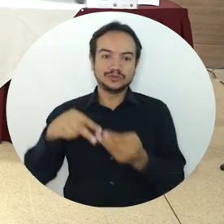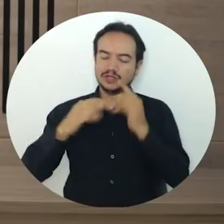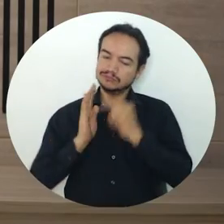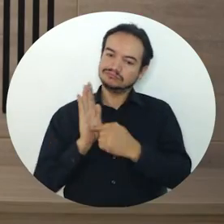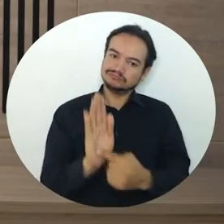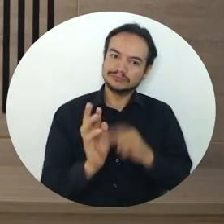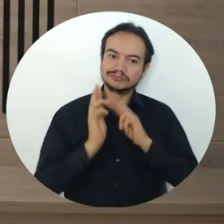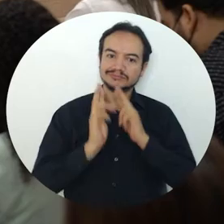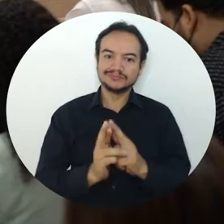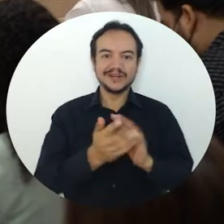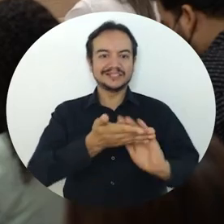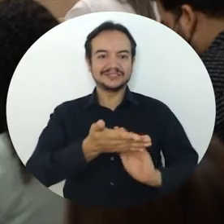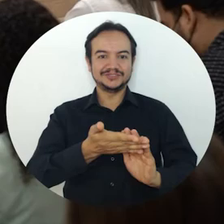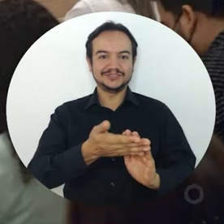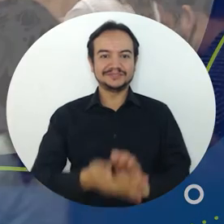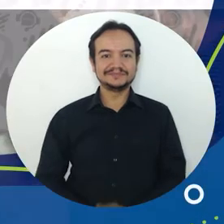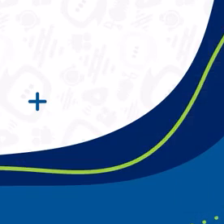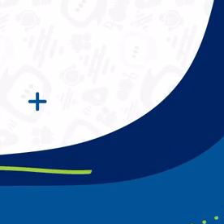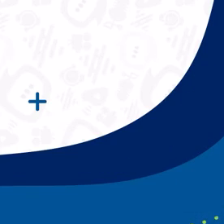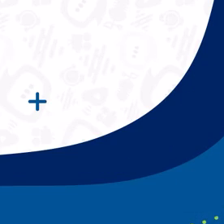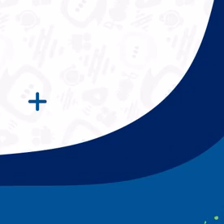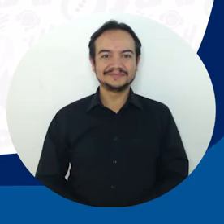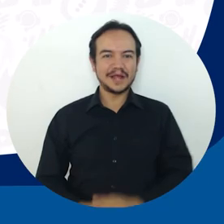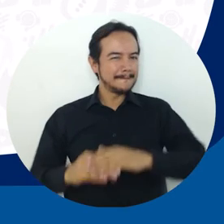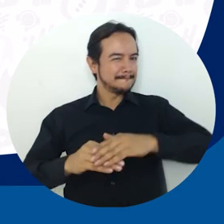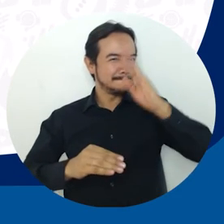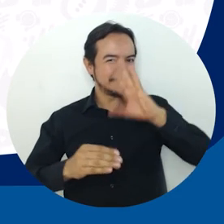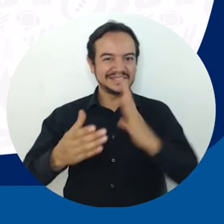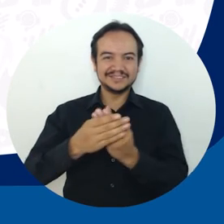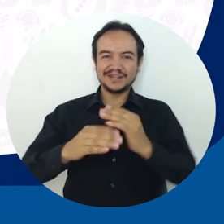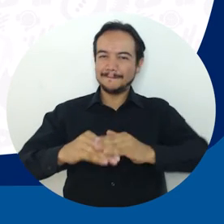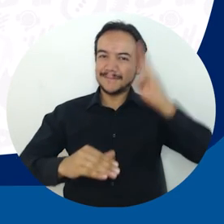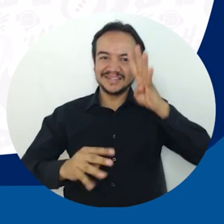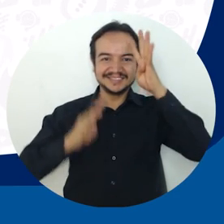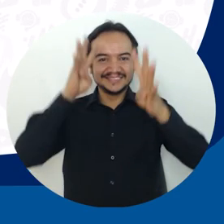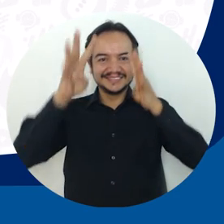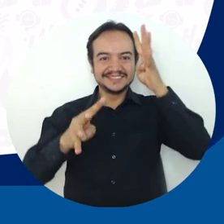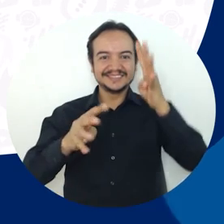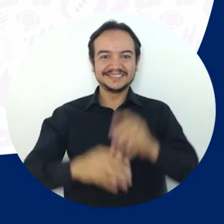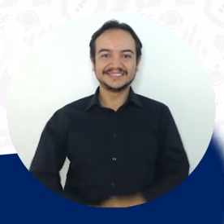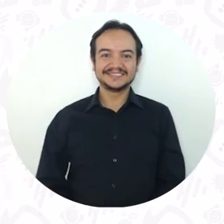educación. Aún más ambiente y